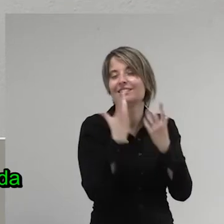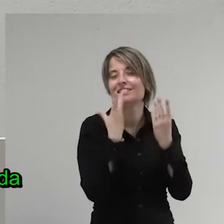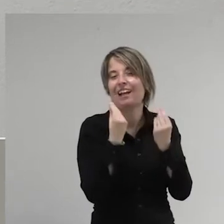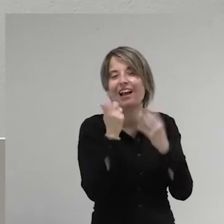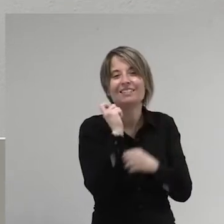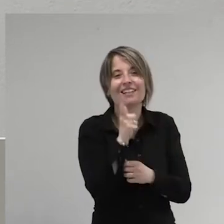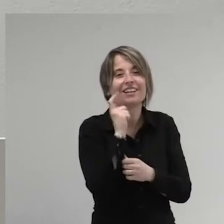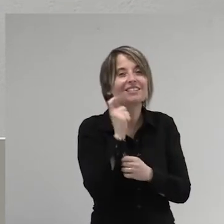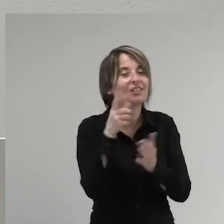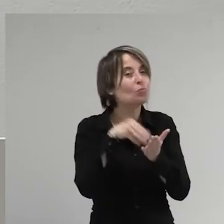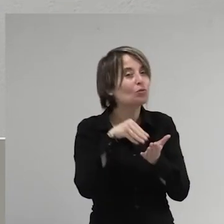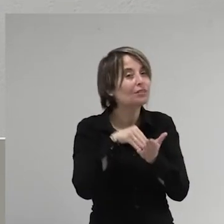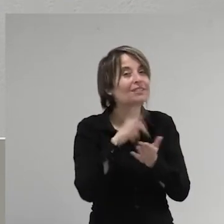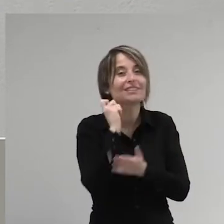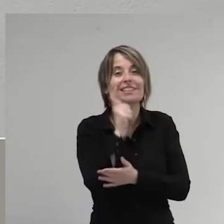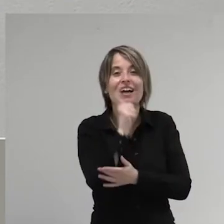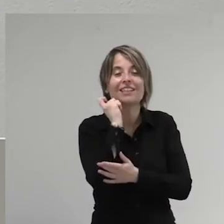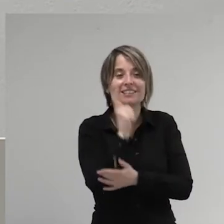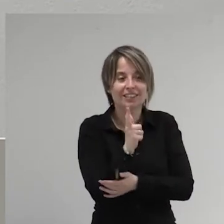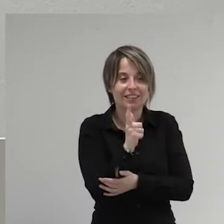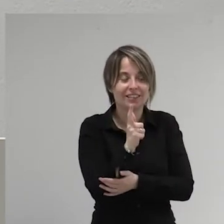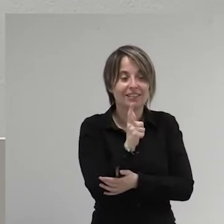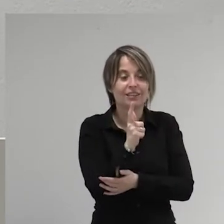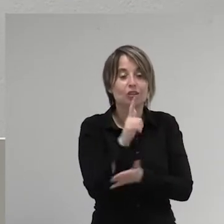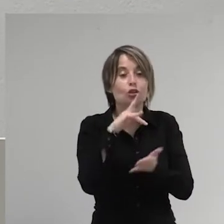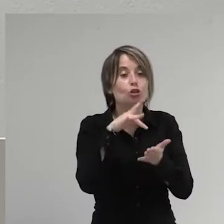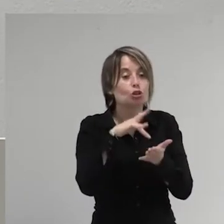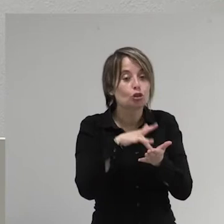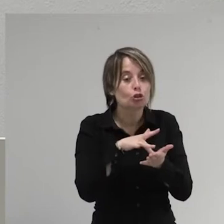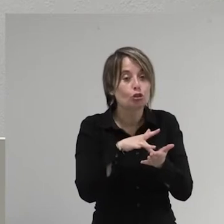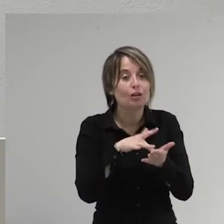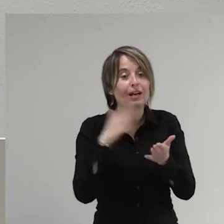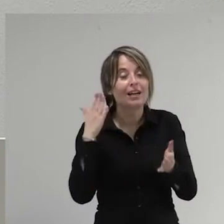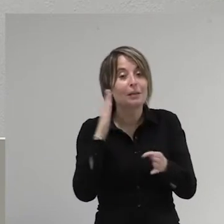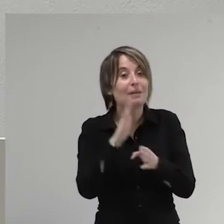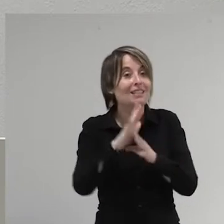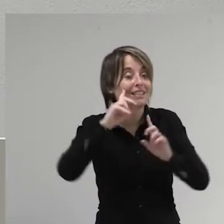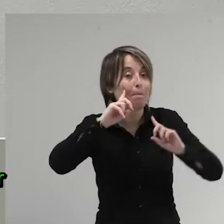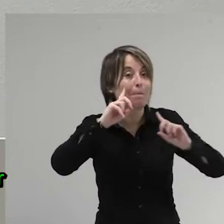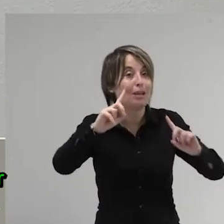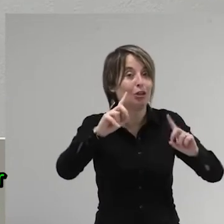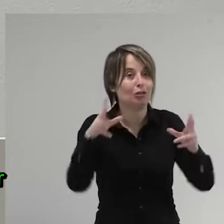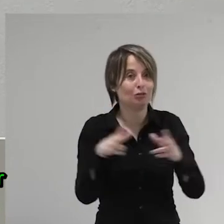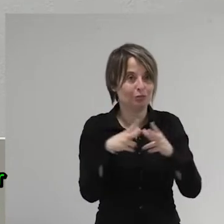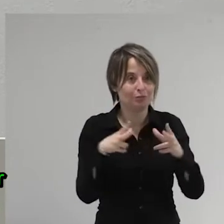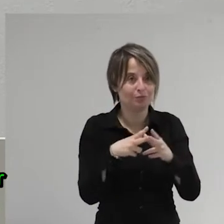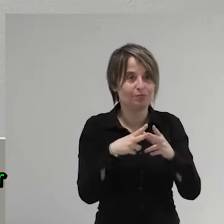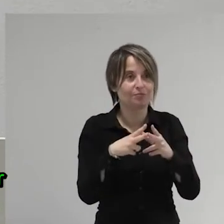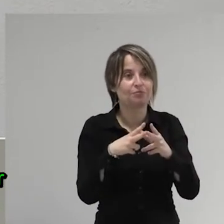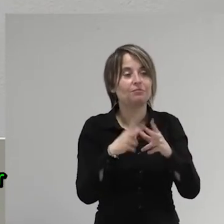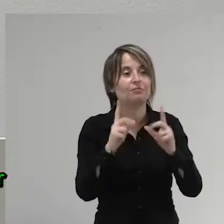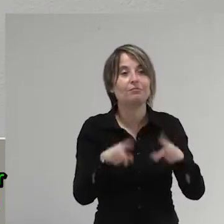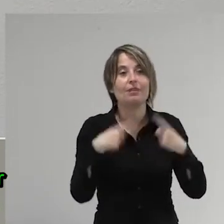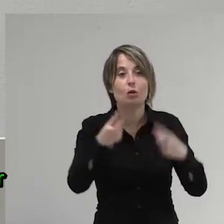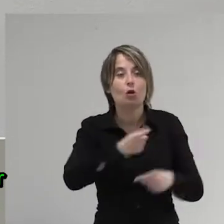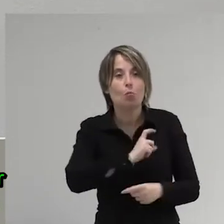veces pasa que al ser sujetos que representan la peligrosidad social, muchas veces la